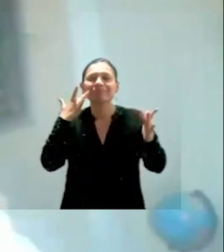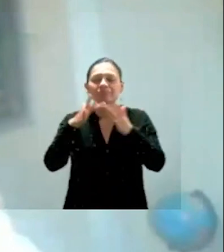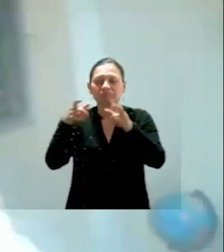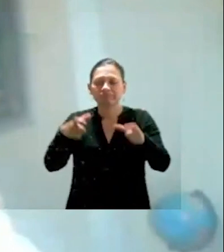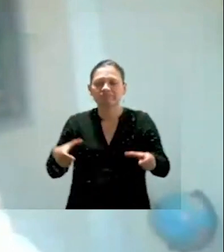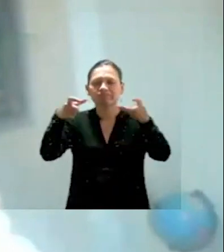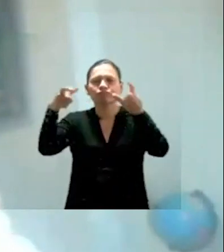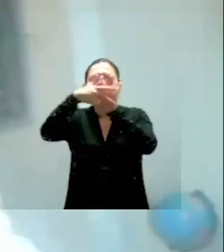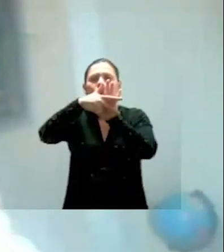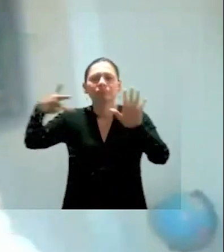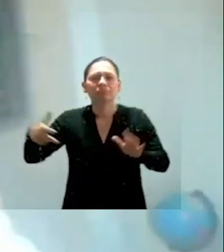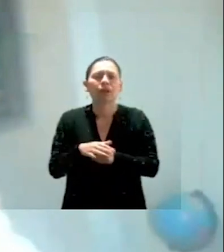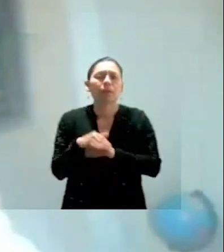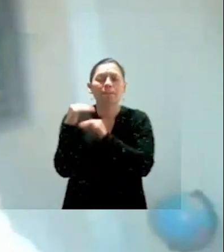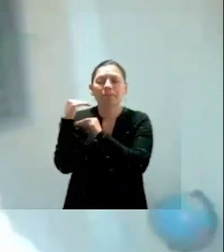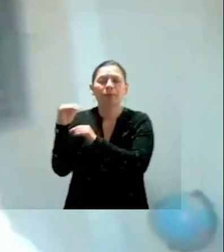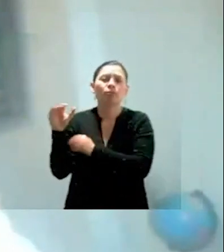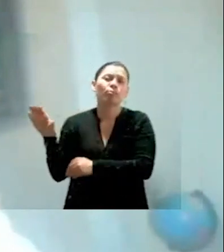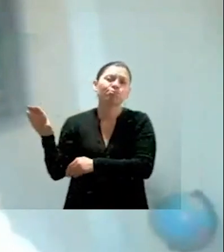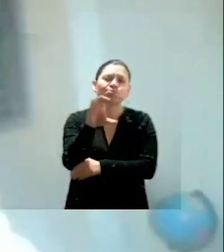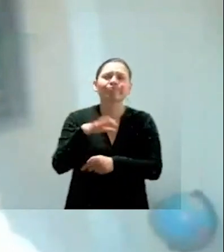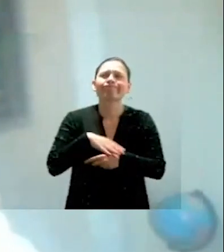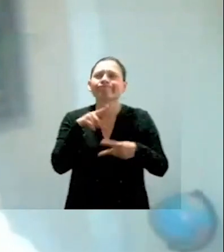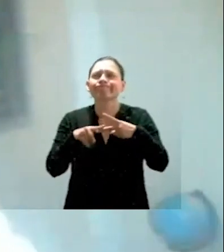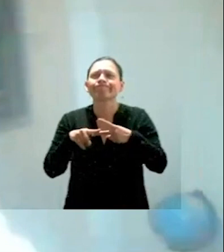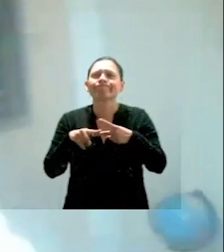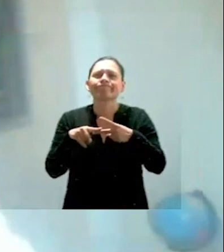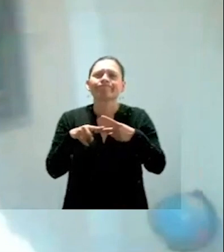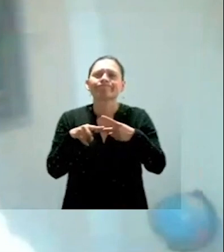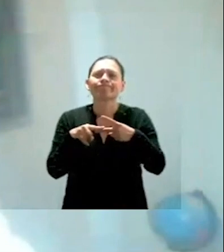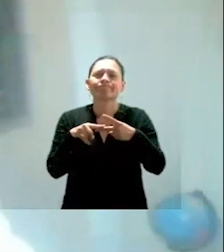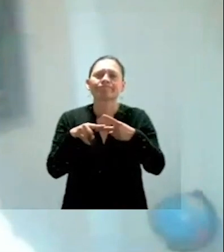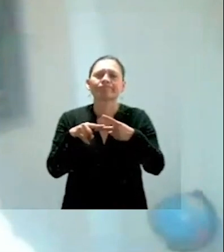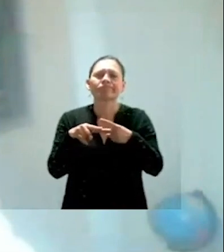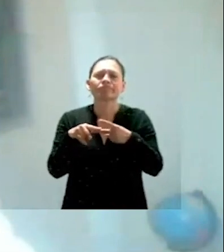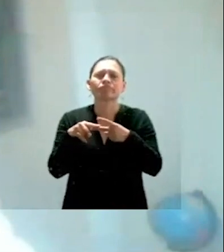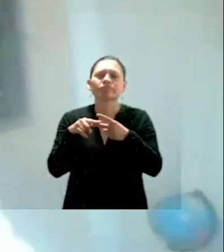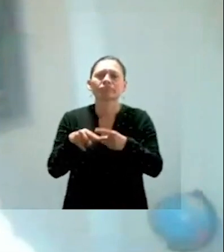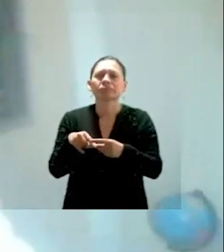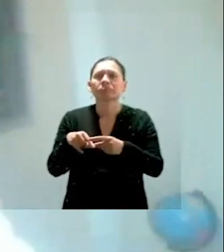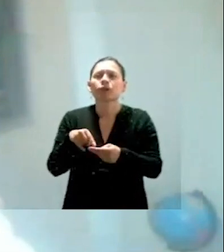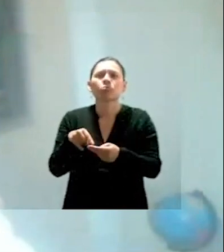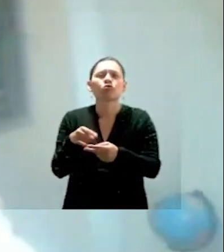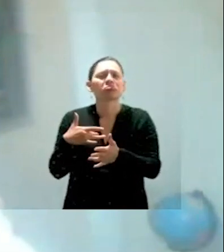derecho al mínimo energético, el derecho a la objeción de conciencia, algunos escenarios específicos.